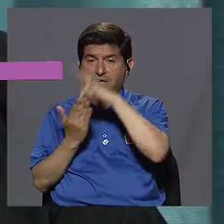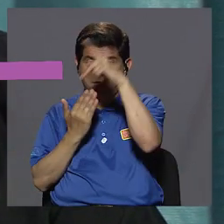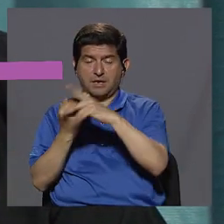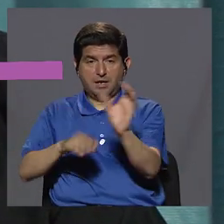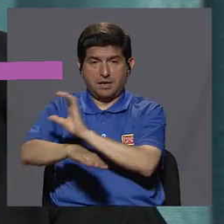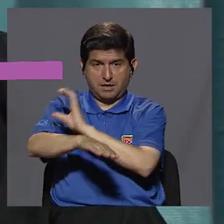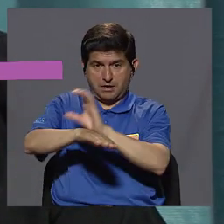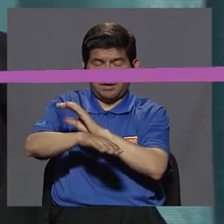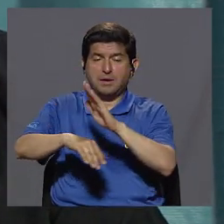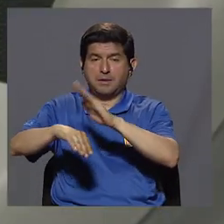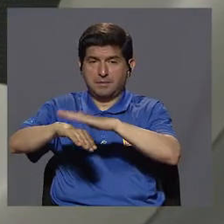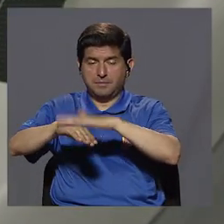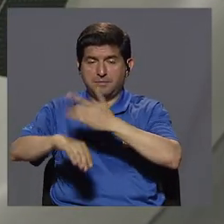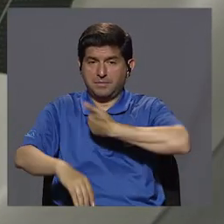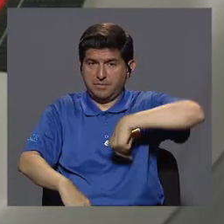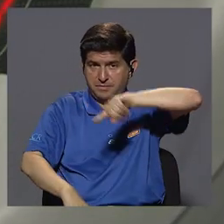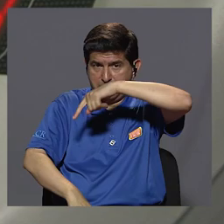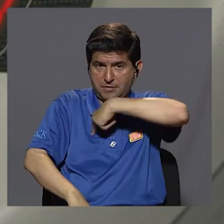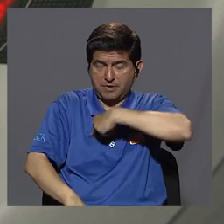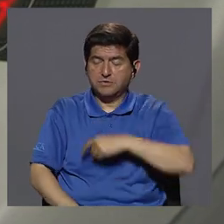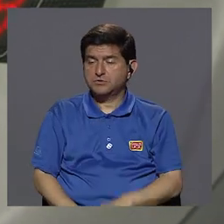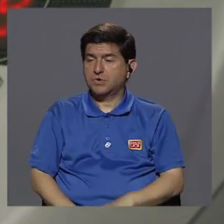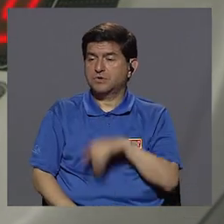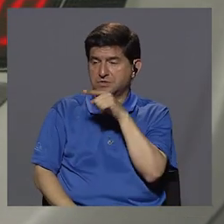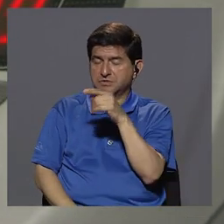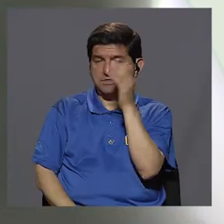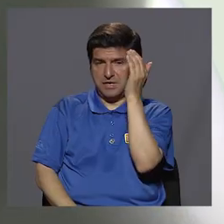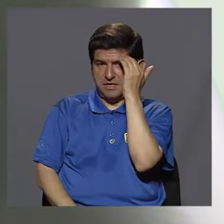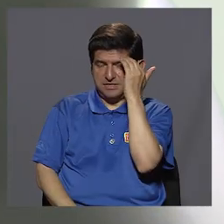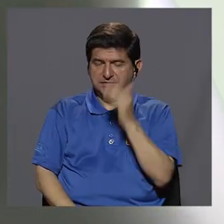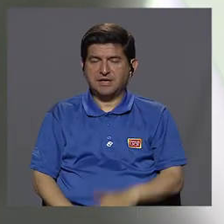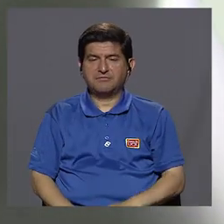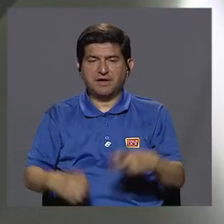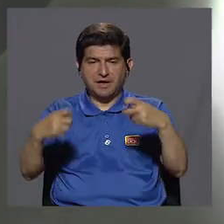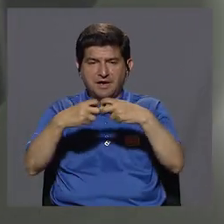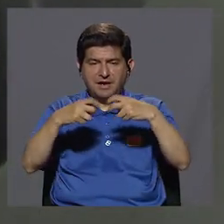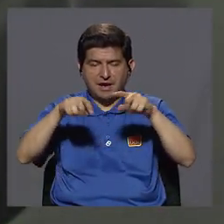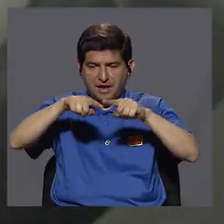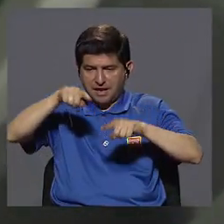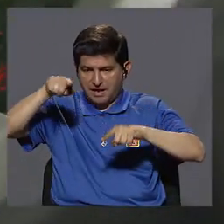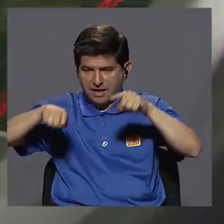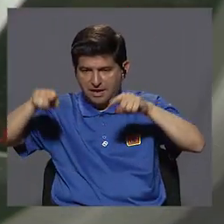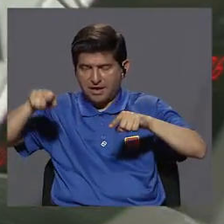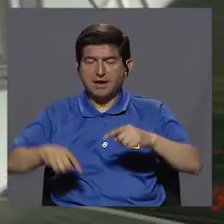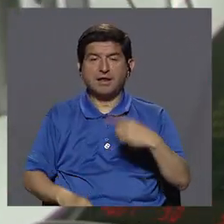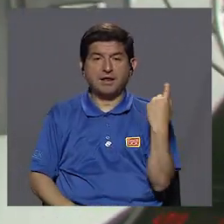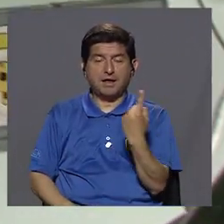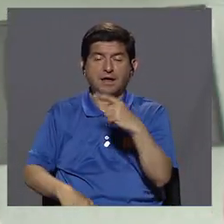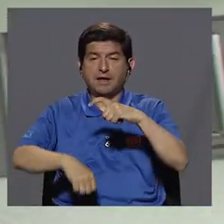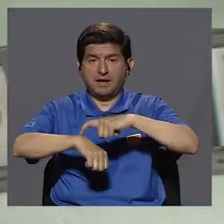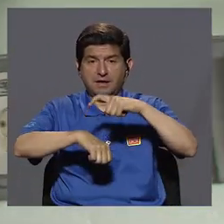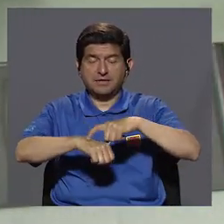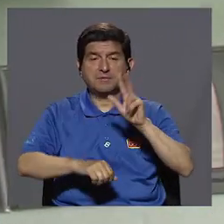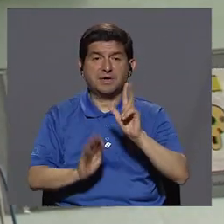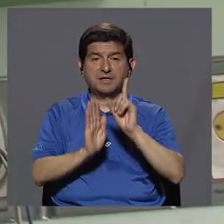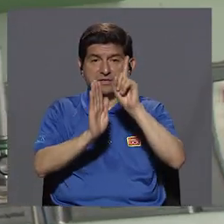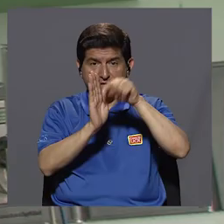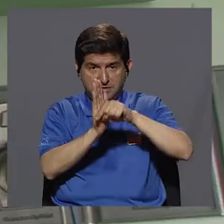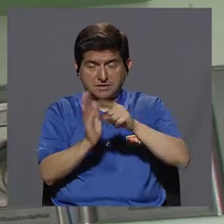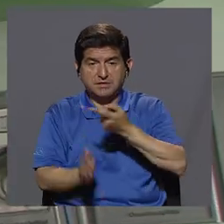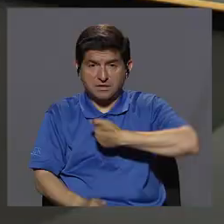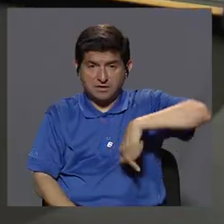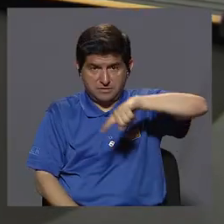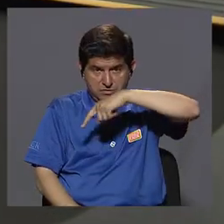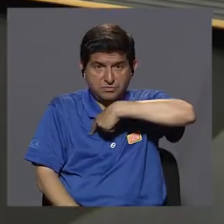que básicamente nos va a ir dando los electrocardiogramas y este en cada etapa eventualmente cada tres minutos vamos